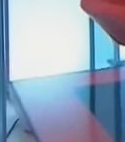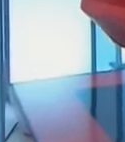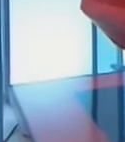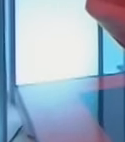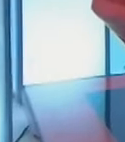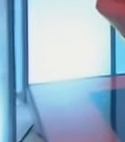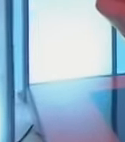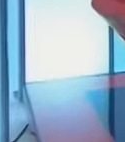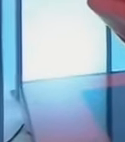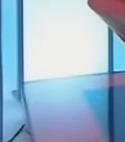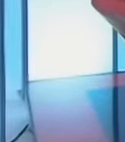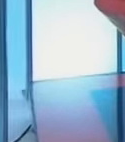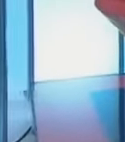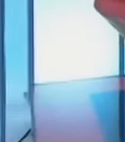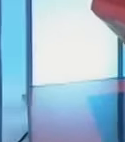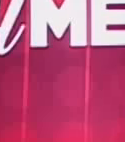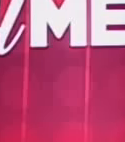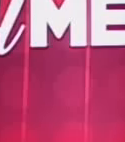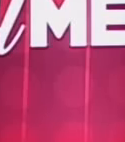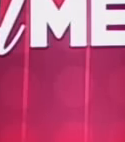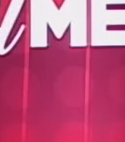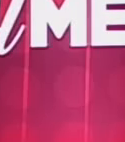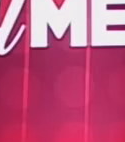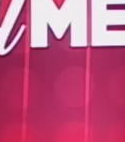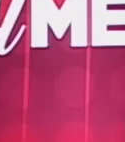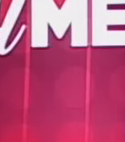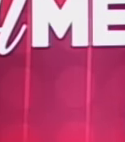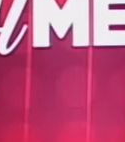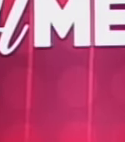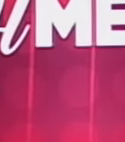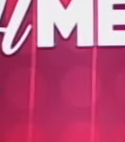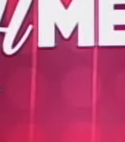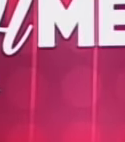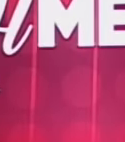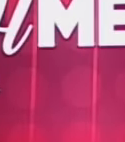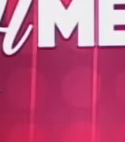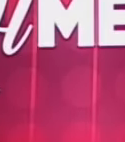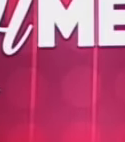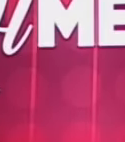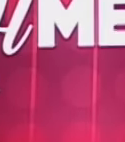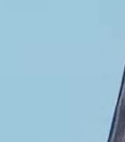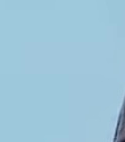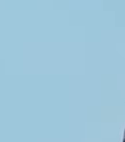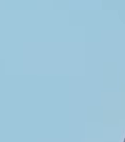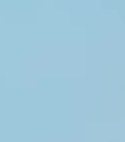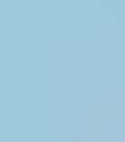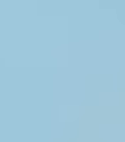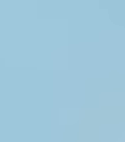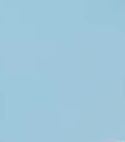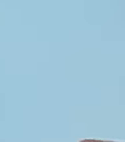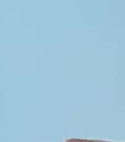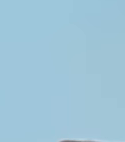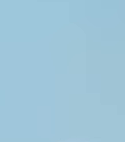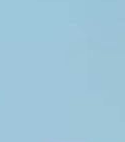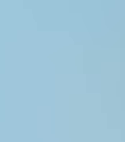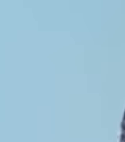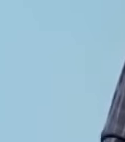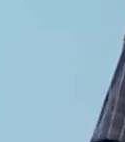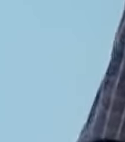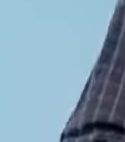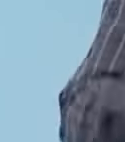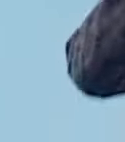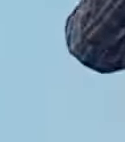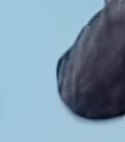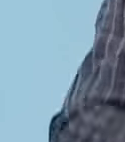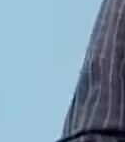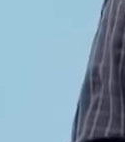Planeta, las ciudades crecen exponencialmente y esto representa retos para cada uno de los países. Por supuesto, y precisamente por eso Quito